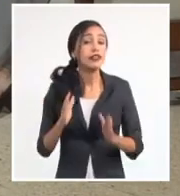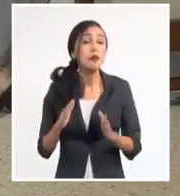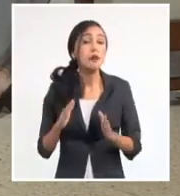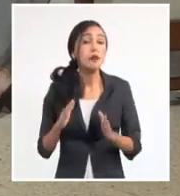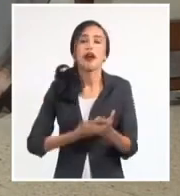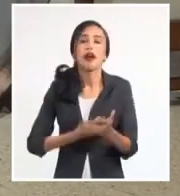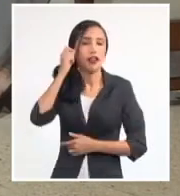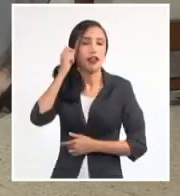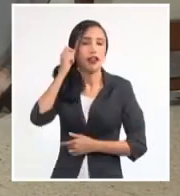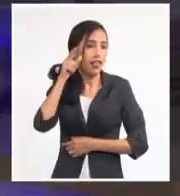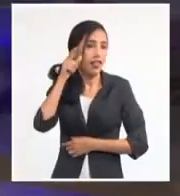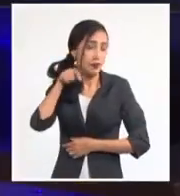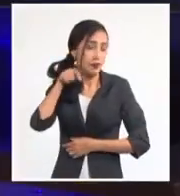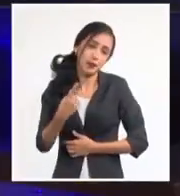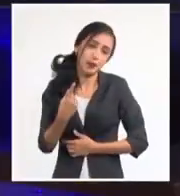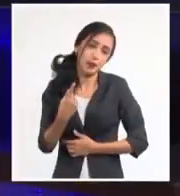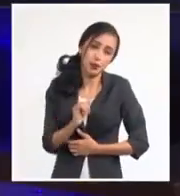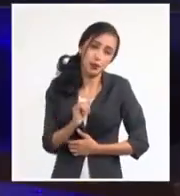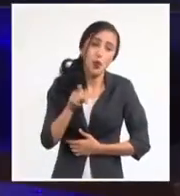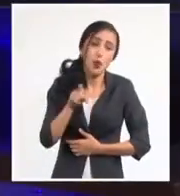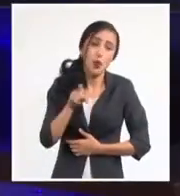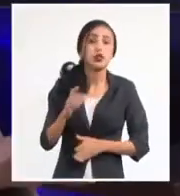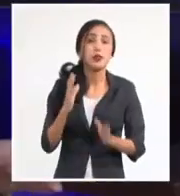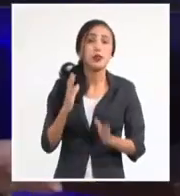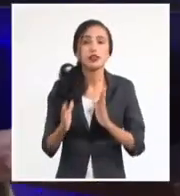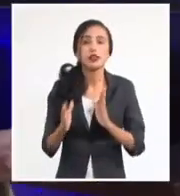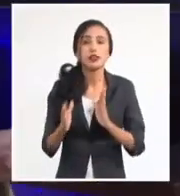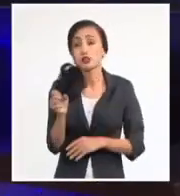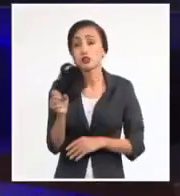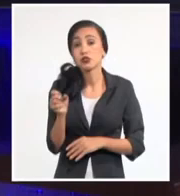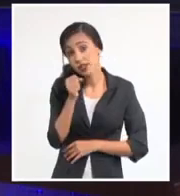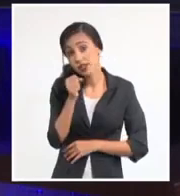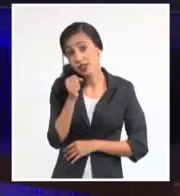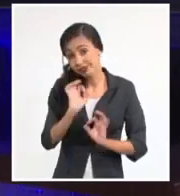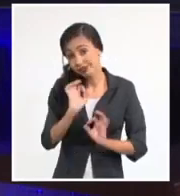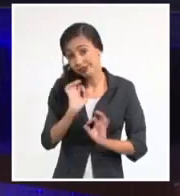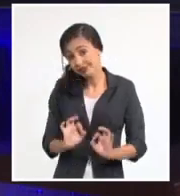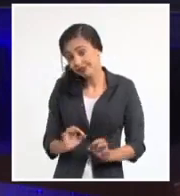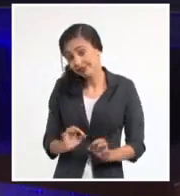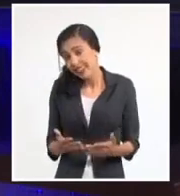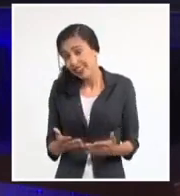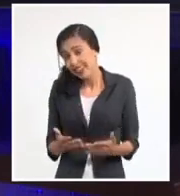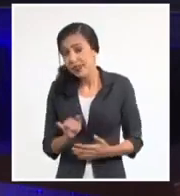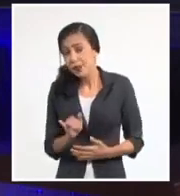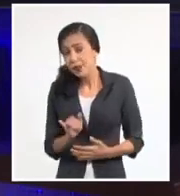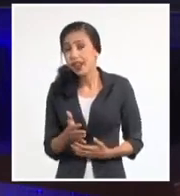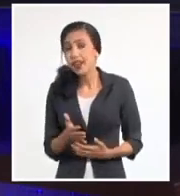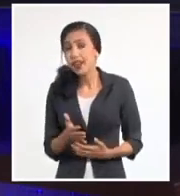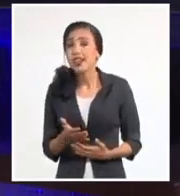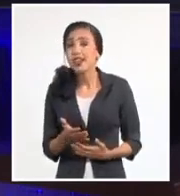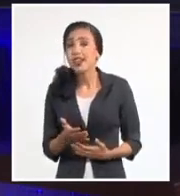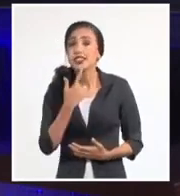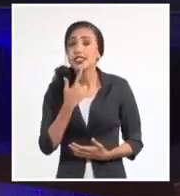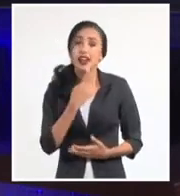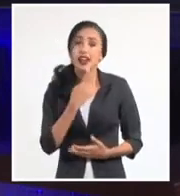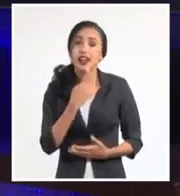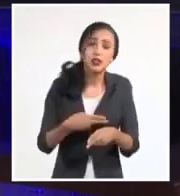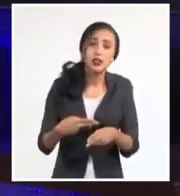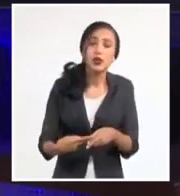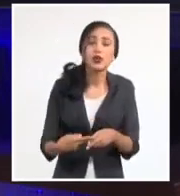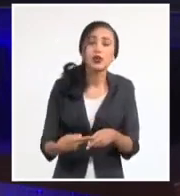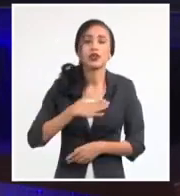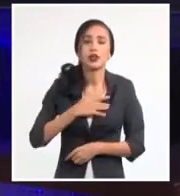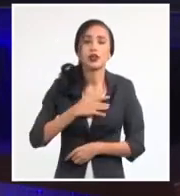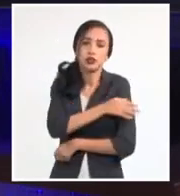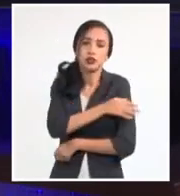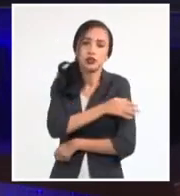la última etapa, y que sus canciones, por supuesto, forman parte también de la historia de nuestro país.